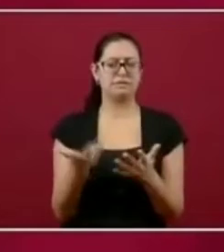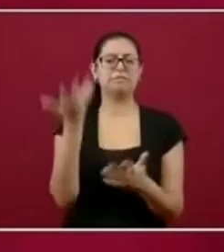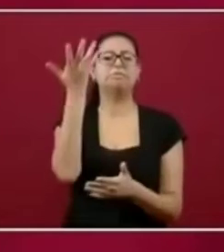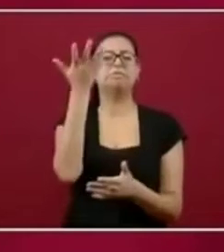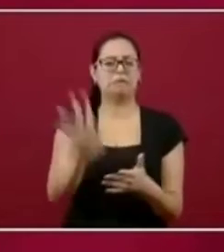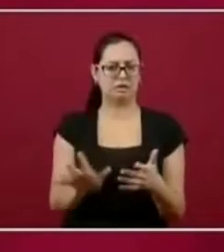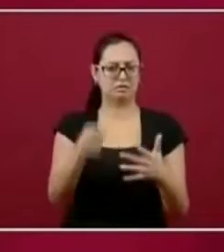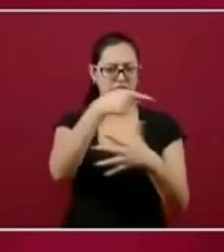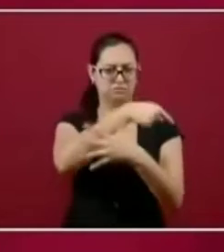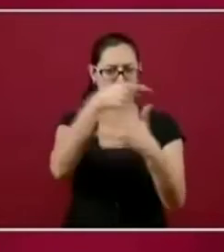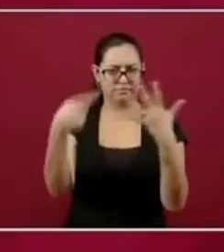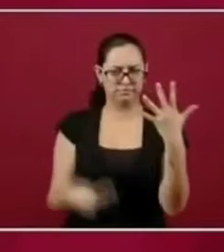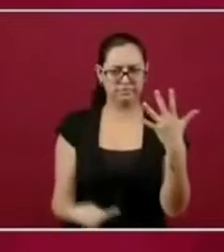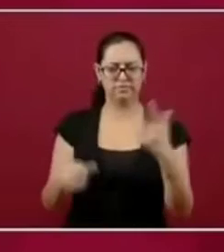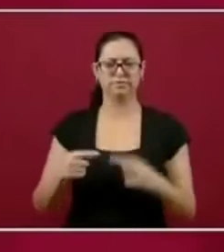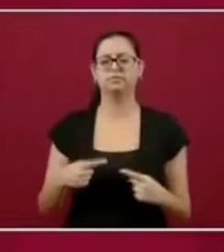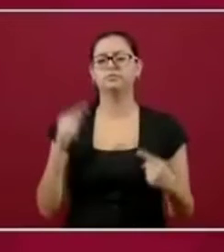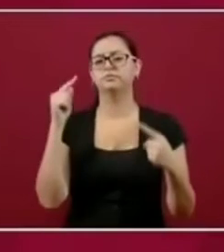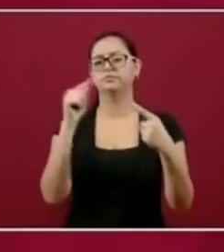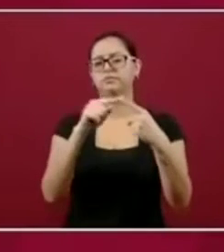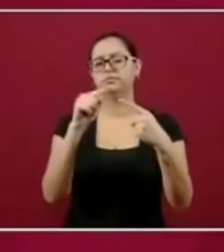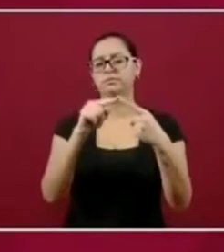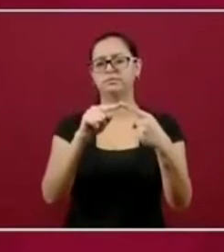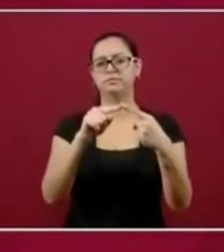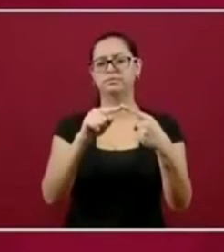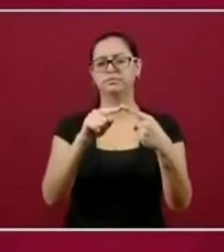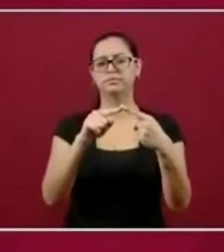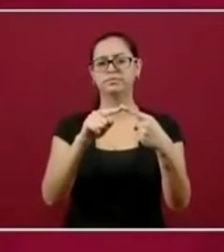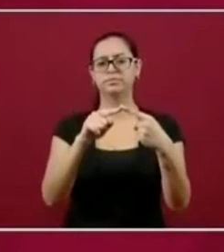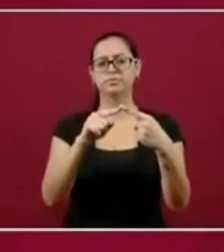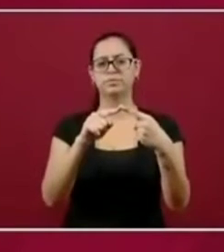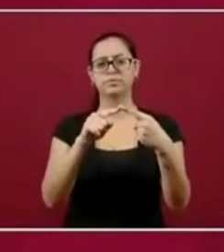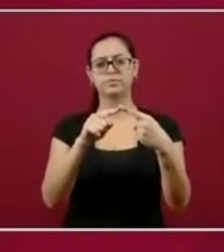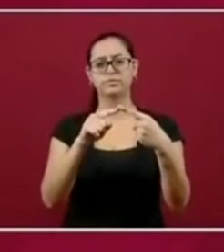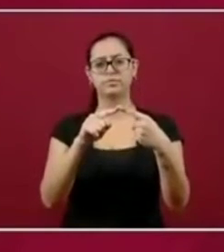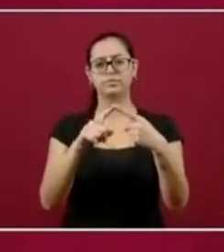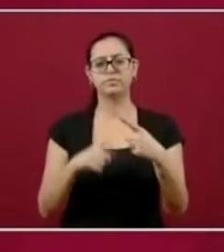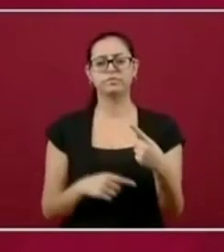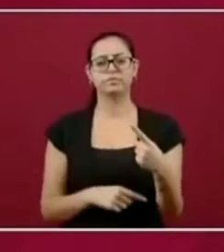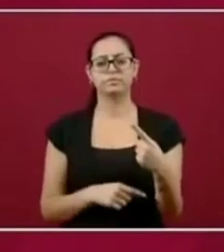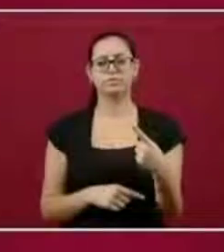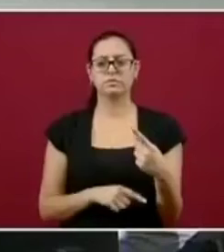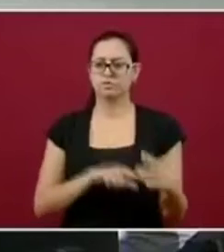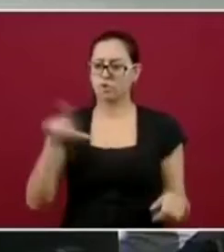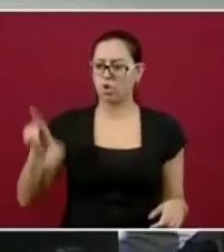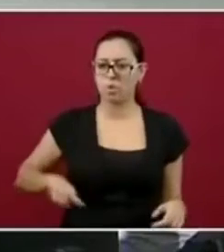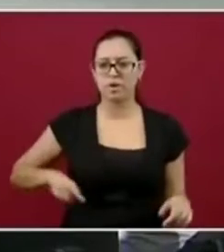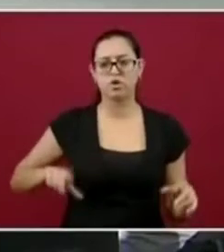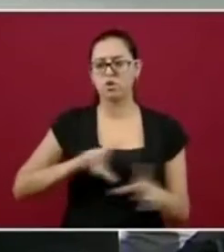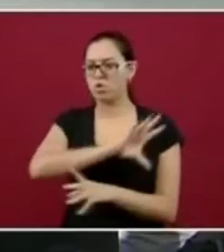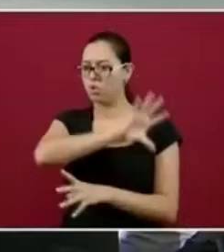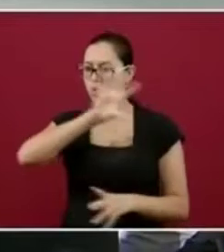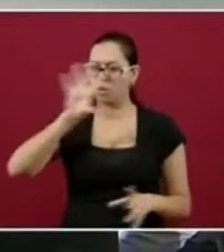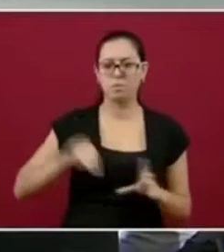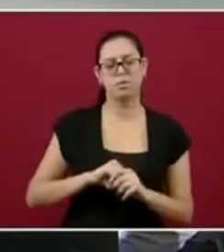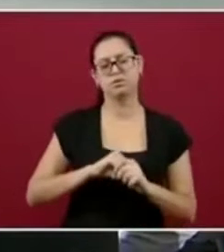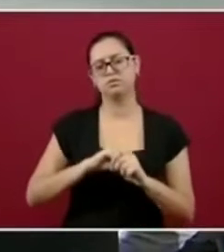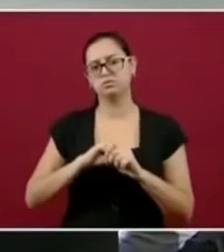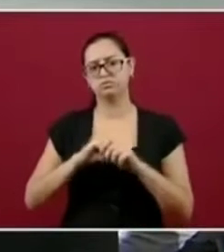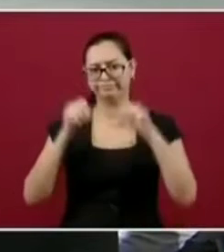ello? En primer lugar, va a participar todo el gobierno